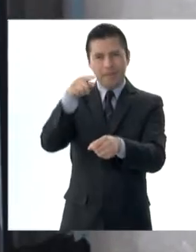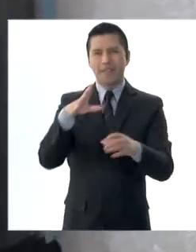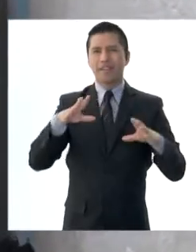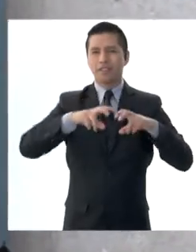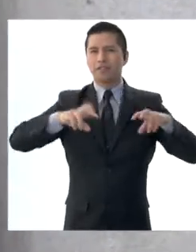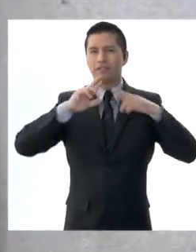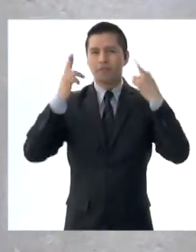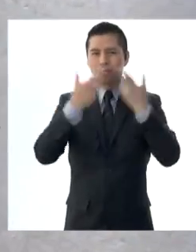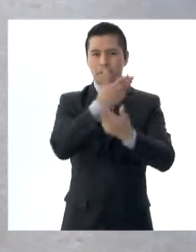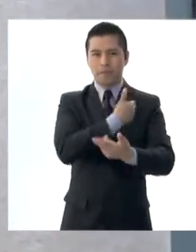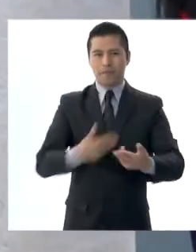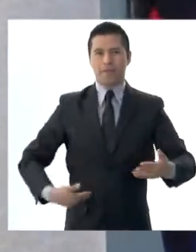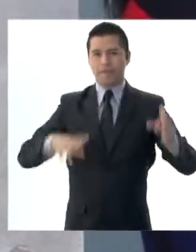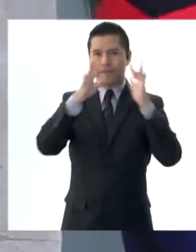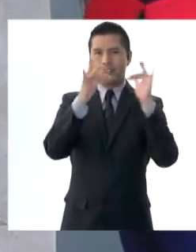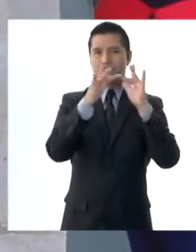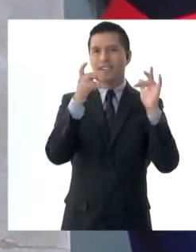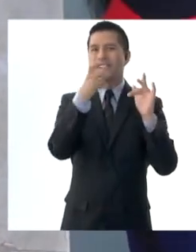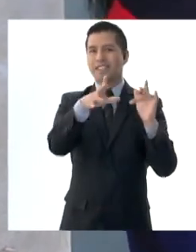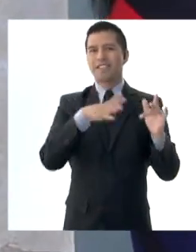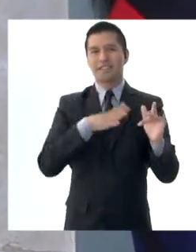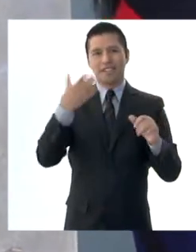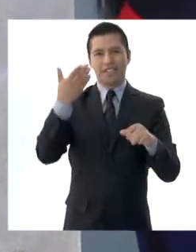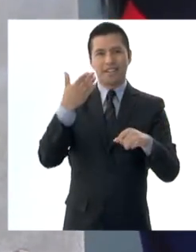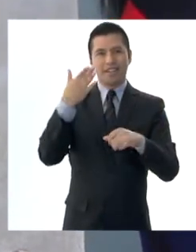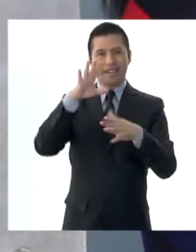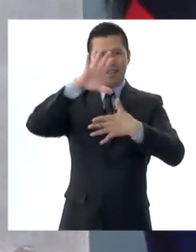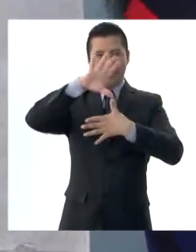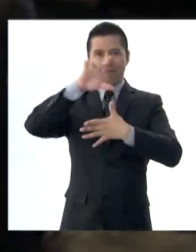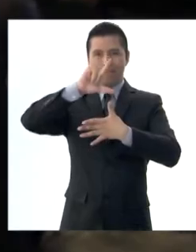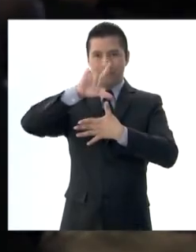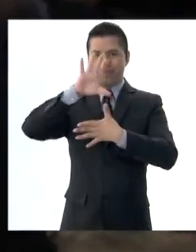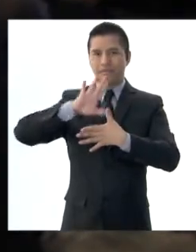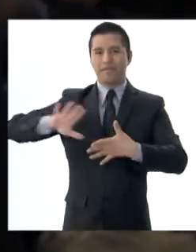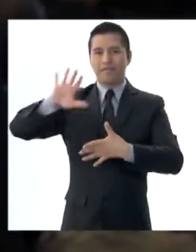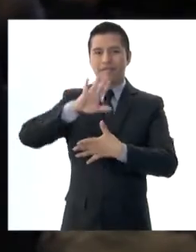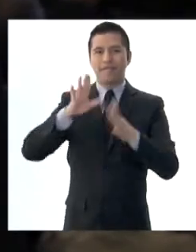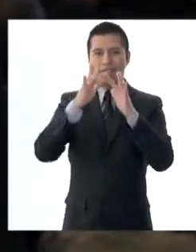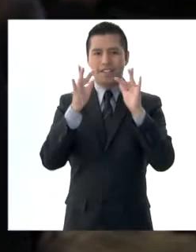privada con el presidente francés con motivo de la Semana de América Latina en Francia.